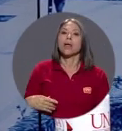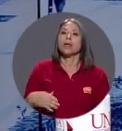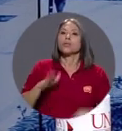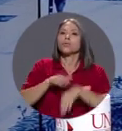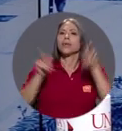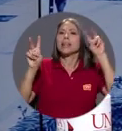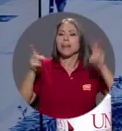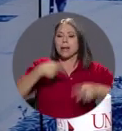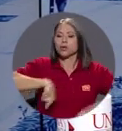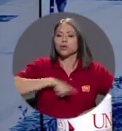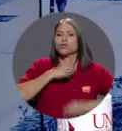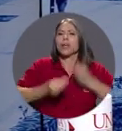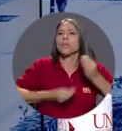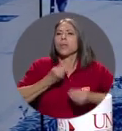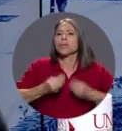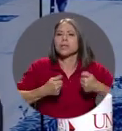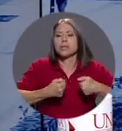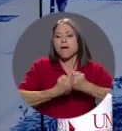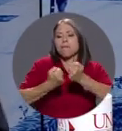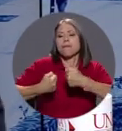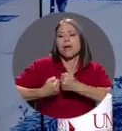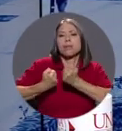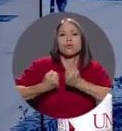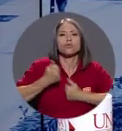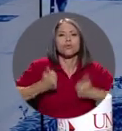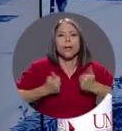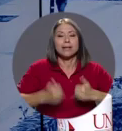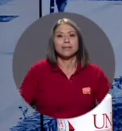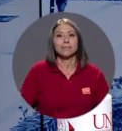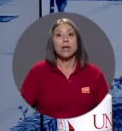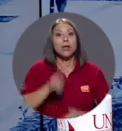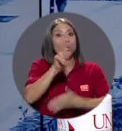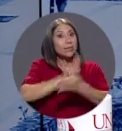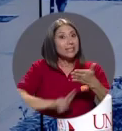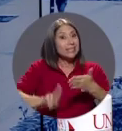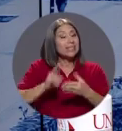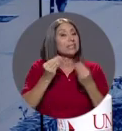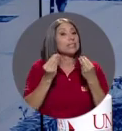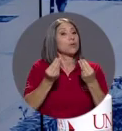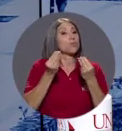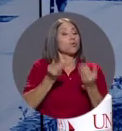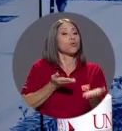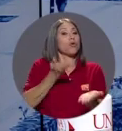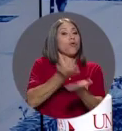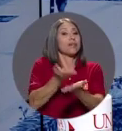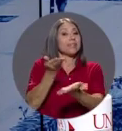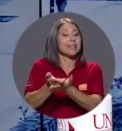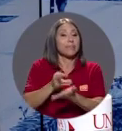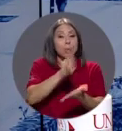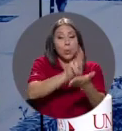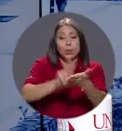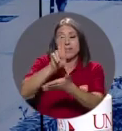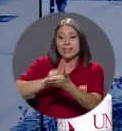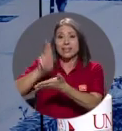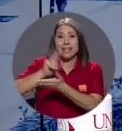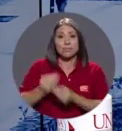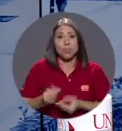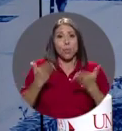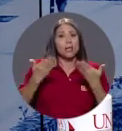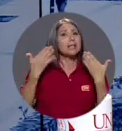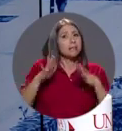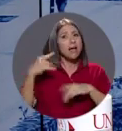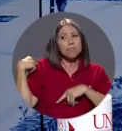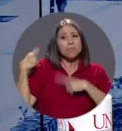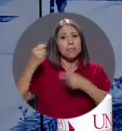cruza, sobre el tema de qué podemos hacer, qué retos tenemos, la academia tiene mucho que ofrecer. Sí, claro. Las universidades